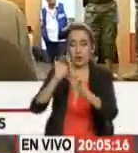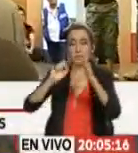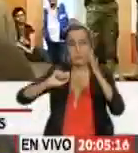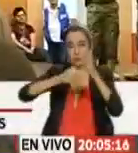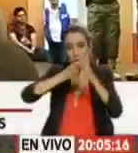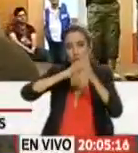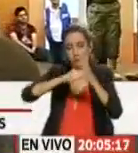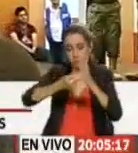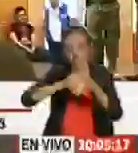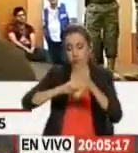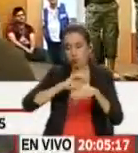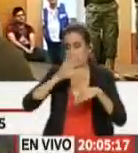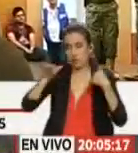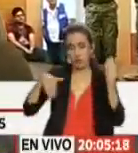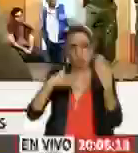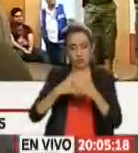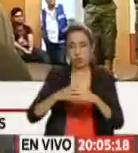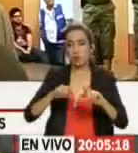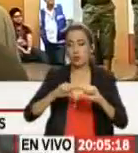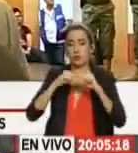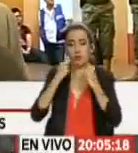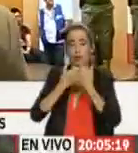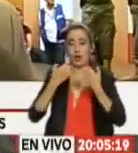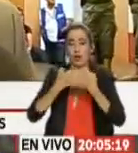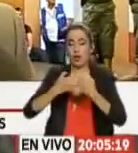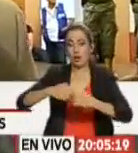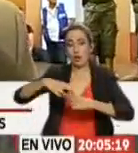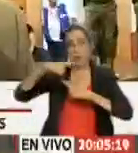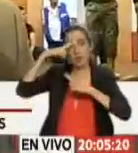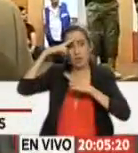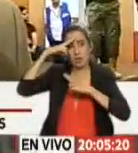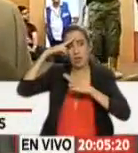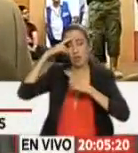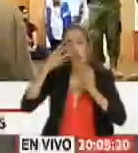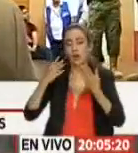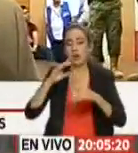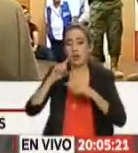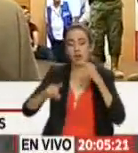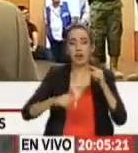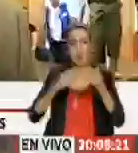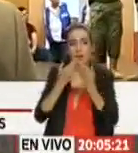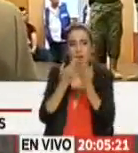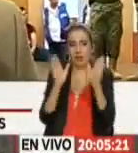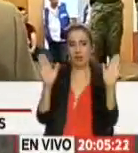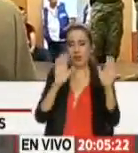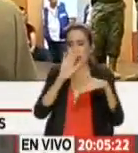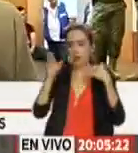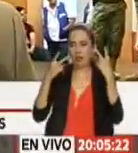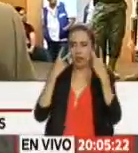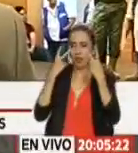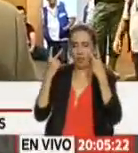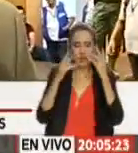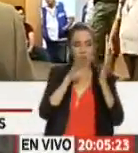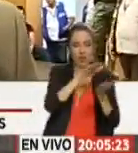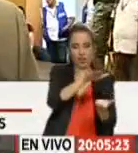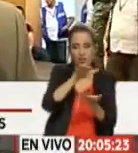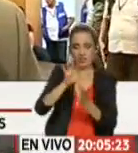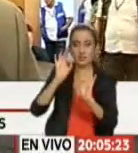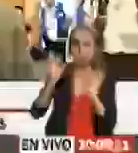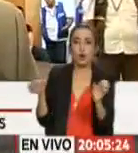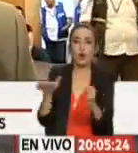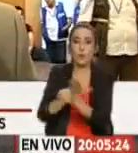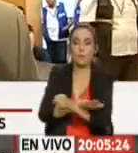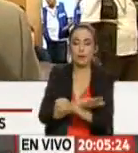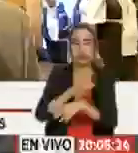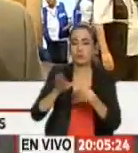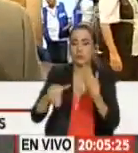candados puestos por las Fuerzas Armadas, las abrimos públicamente y al abrirlas todos pudieron constatar que estaba